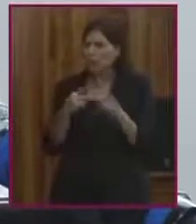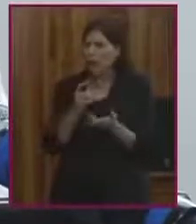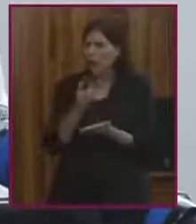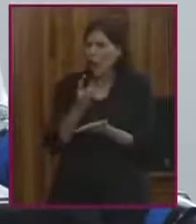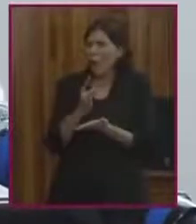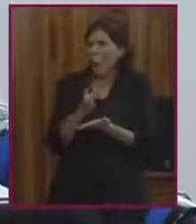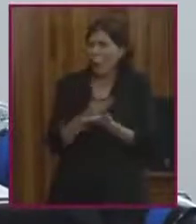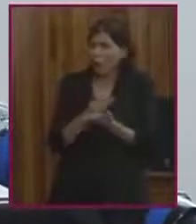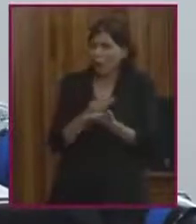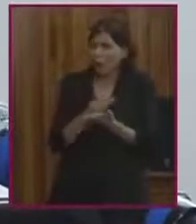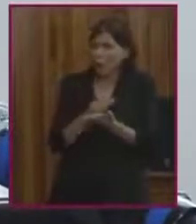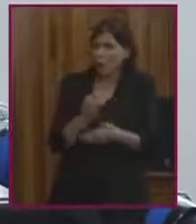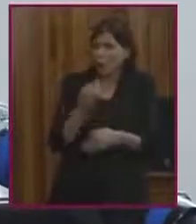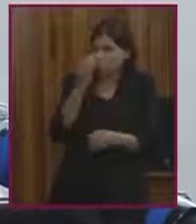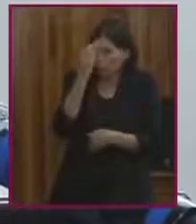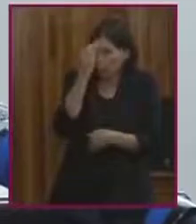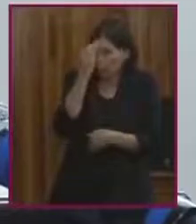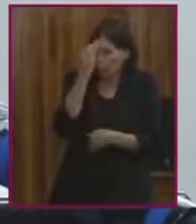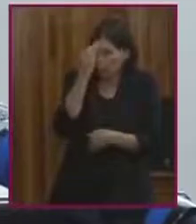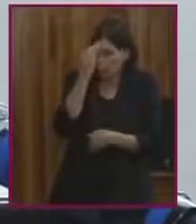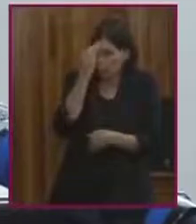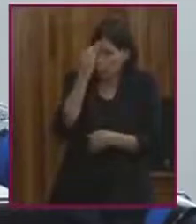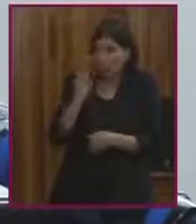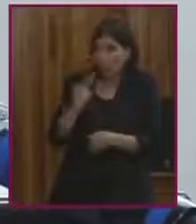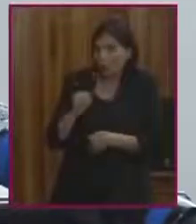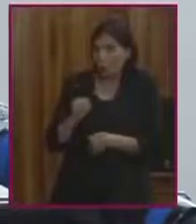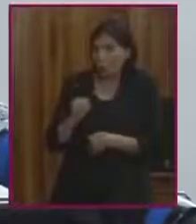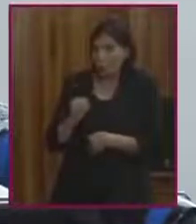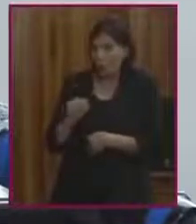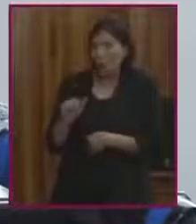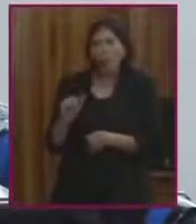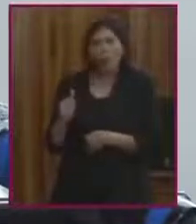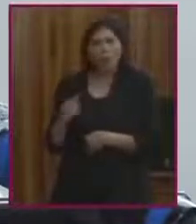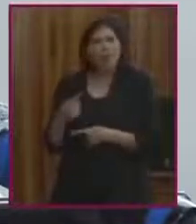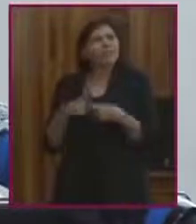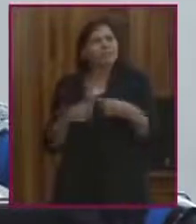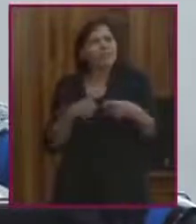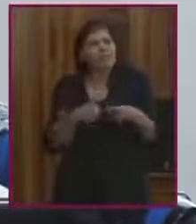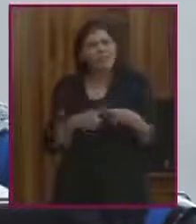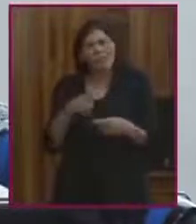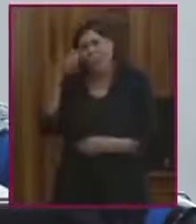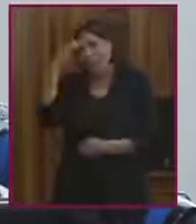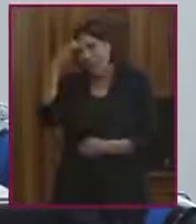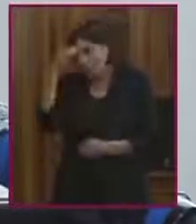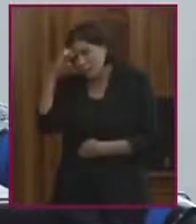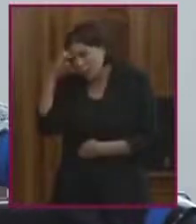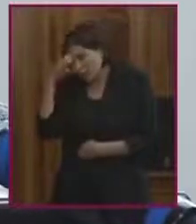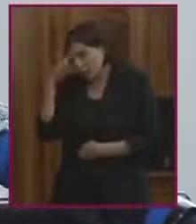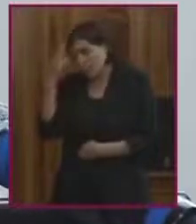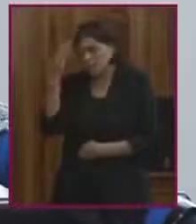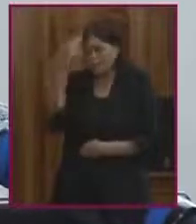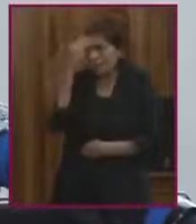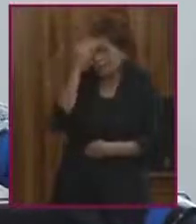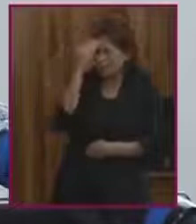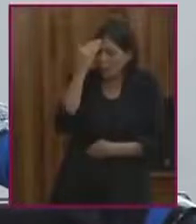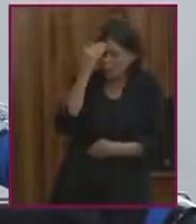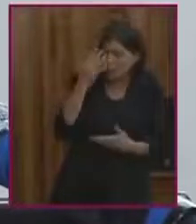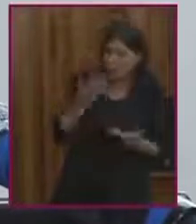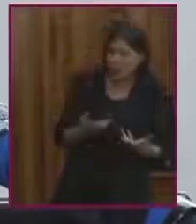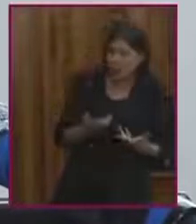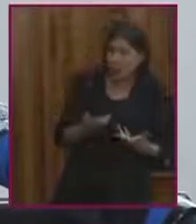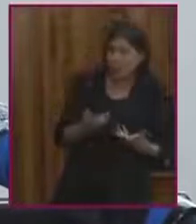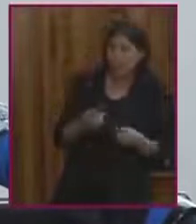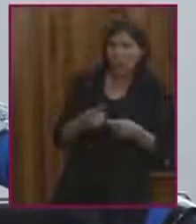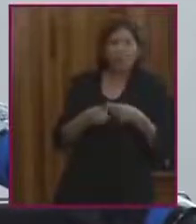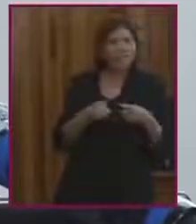cuestión cognitiva lo que está en el centro, sino otros tipos de experiencias de conocimiento como la experiencia estética, otro tipo de